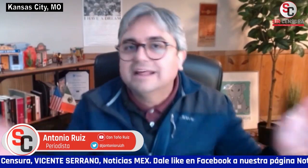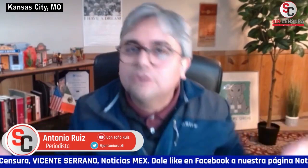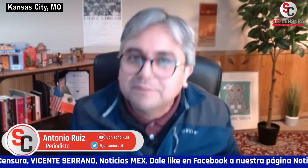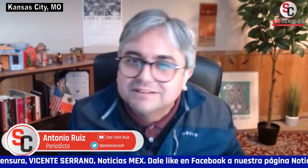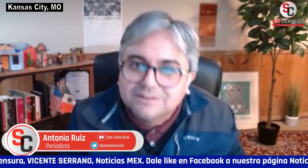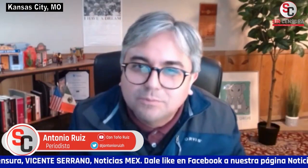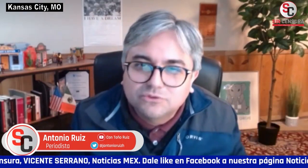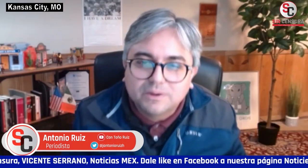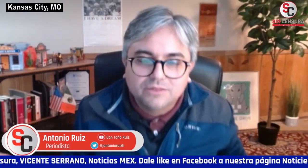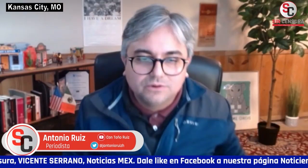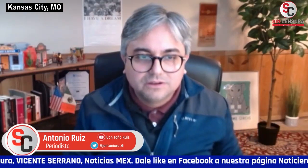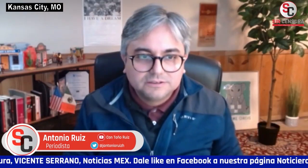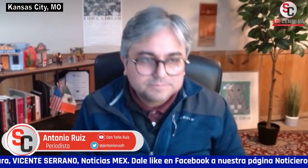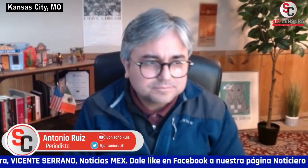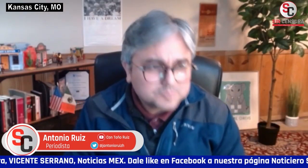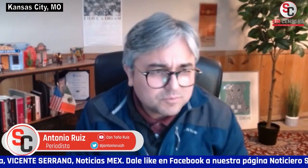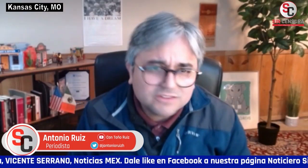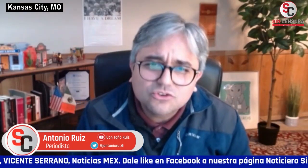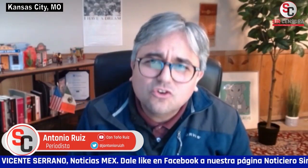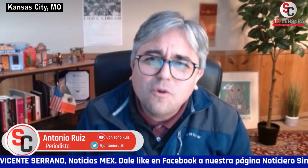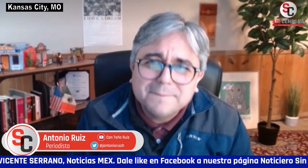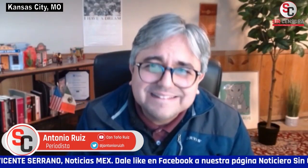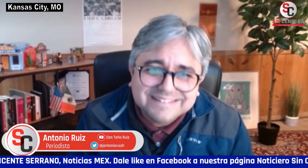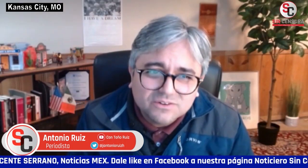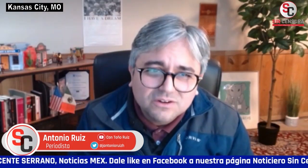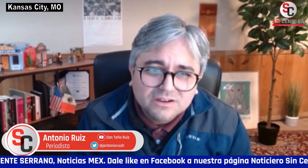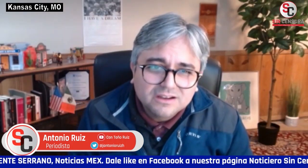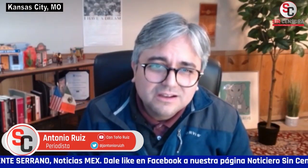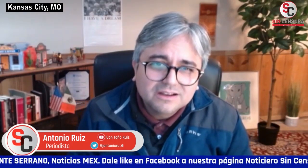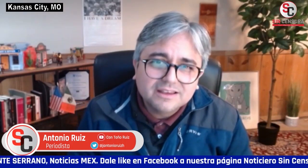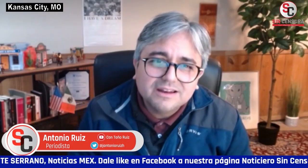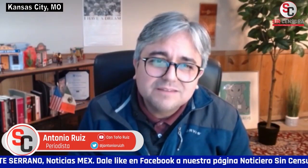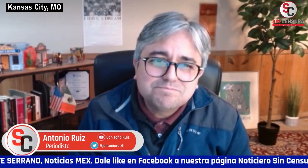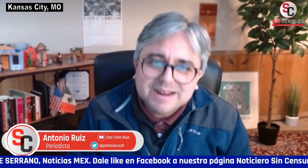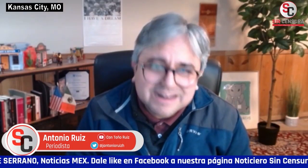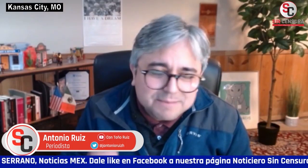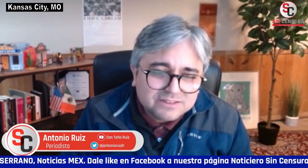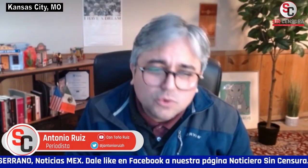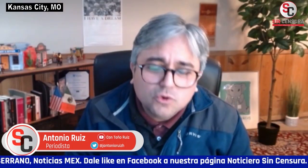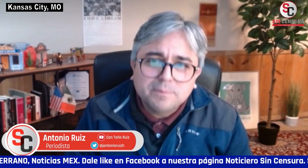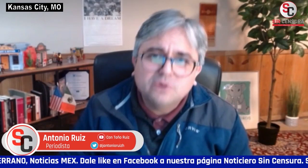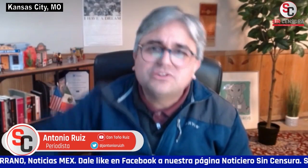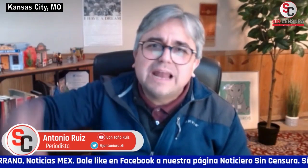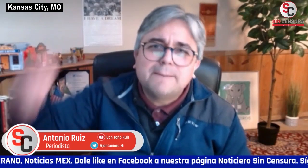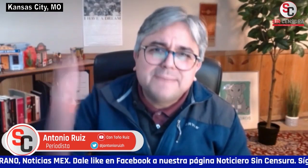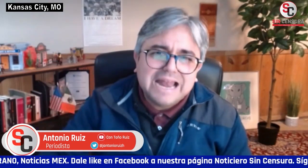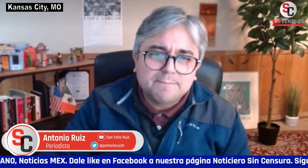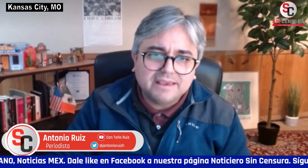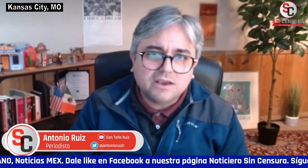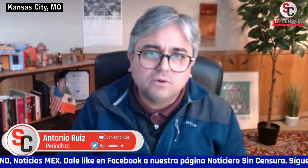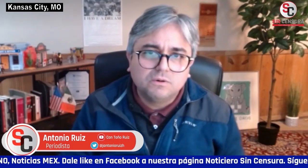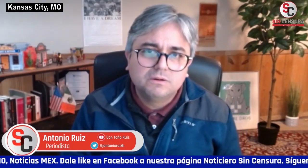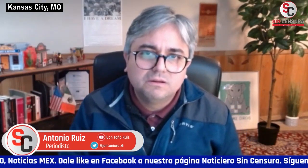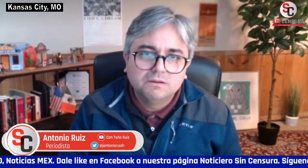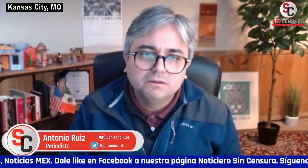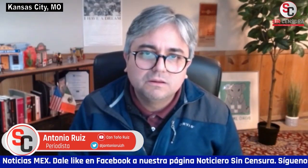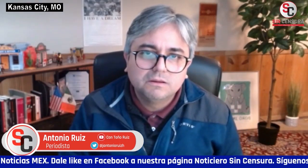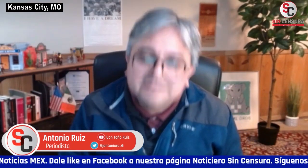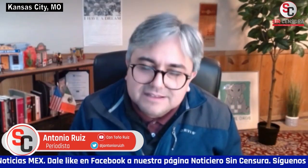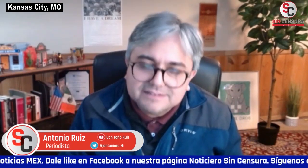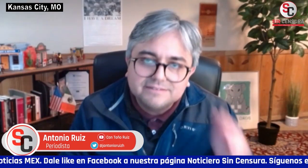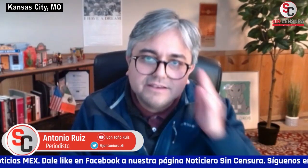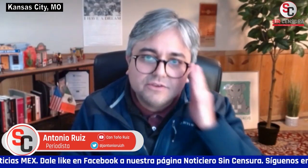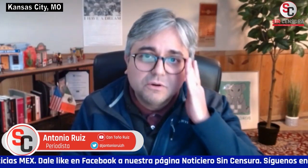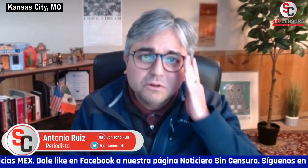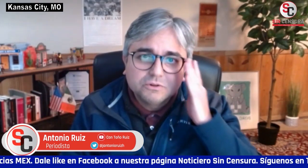la redactó el presidente López Obrador. Estoy convencido que el Parlamento Europeo se la pela a México.